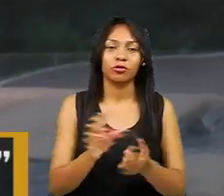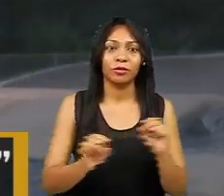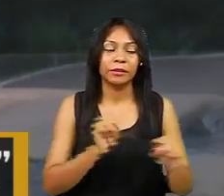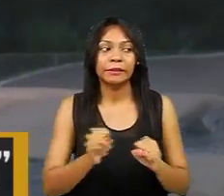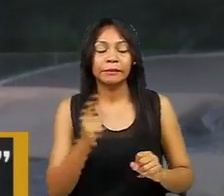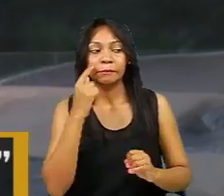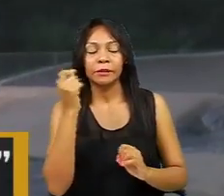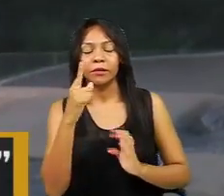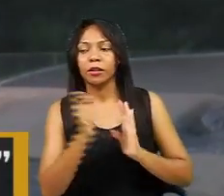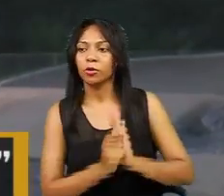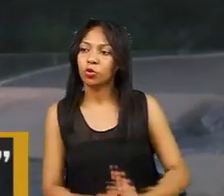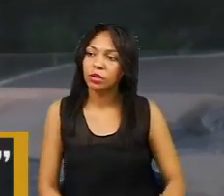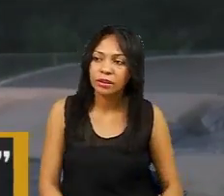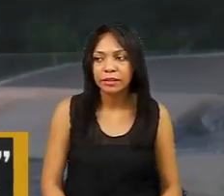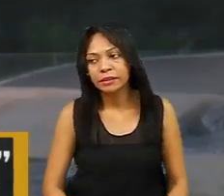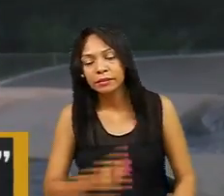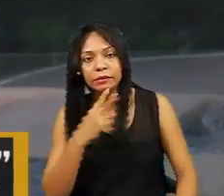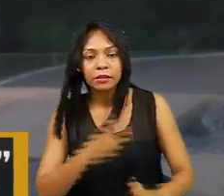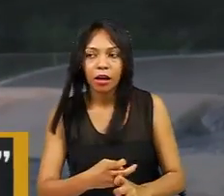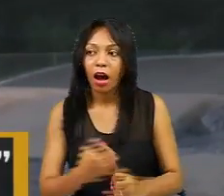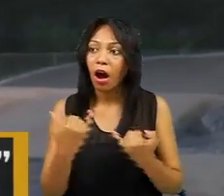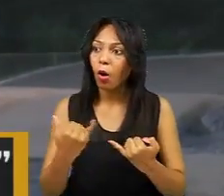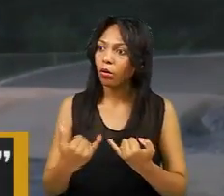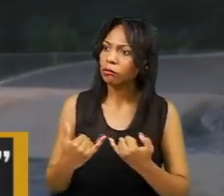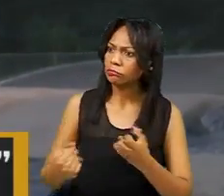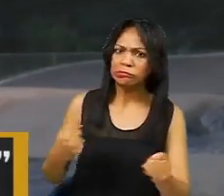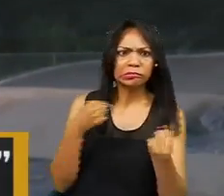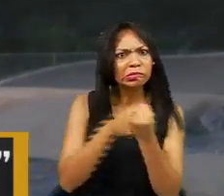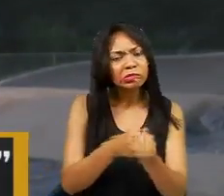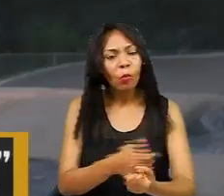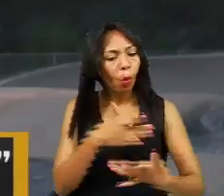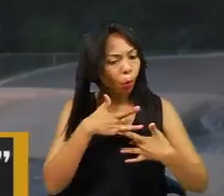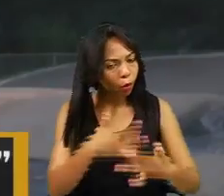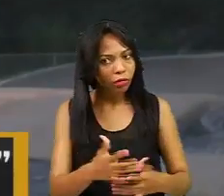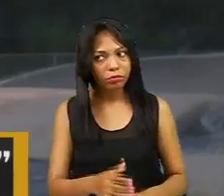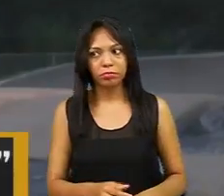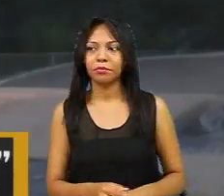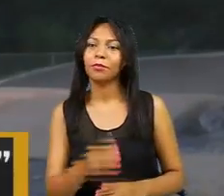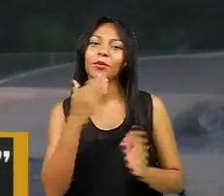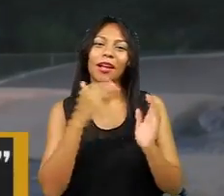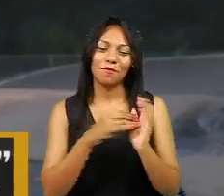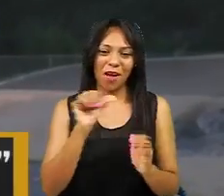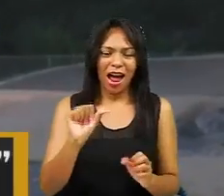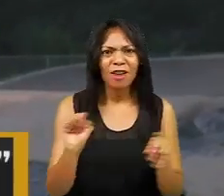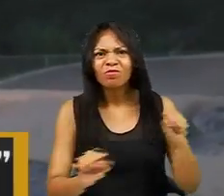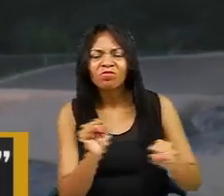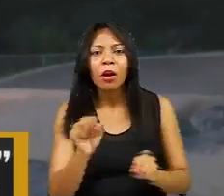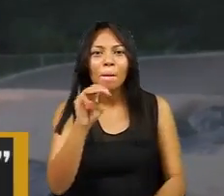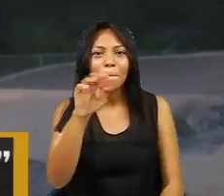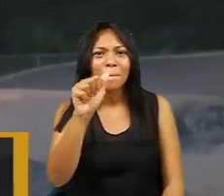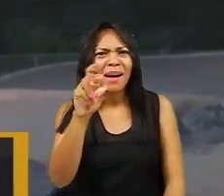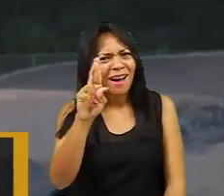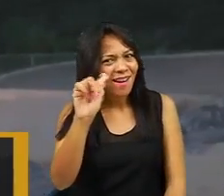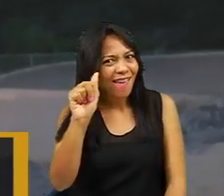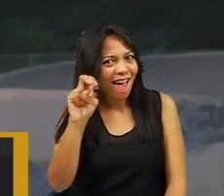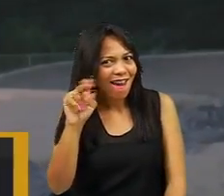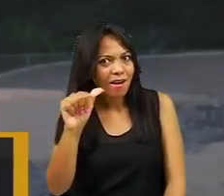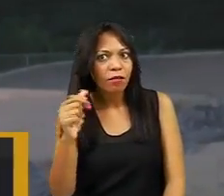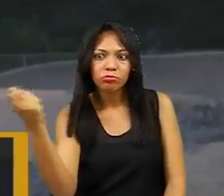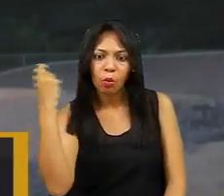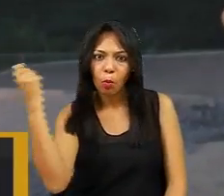tanto apoyo como tienen hoy en día, entonces yo creo que van mucho mejor preparados. Mariana siempre se ve muy bien, viene muy bien, acaba de